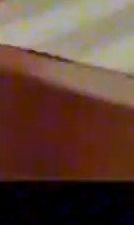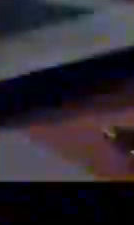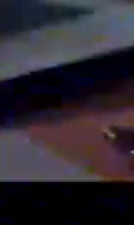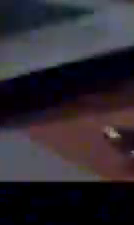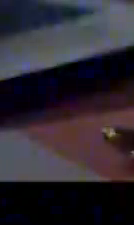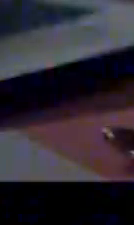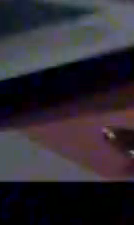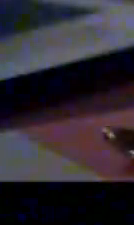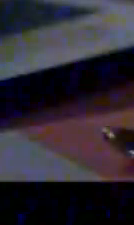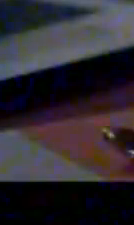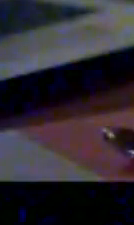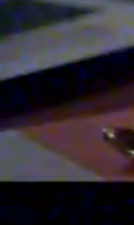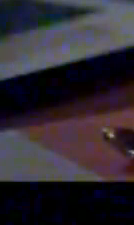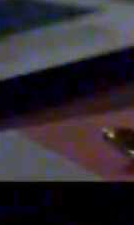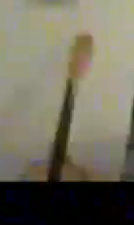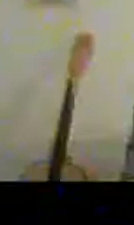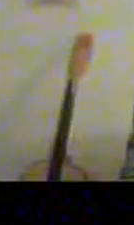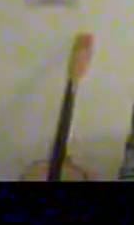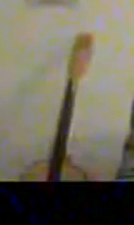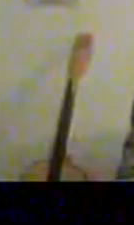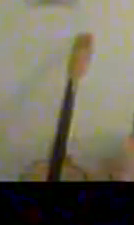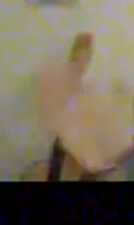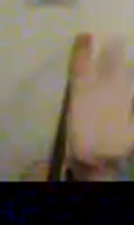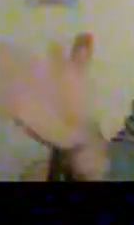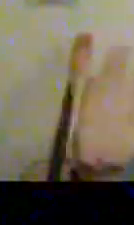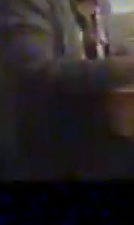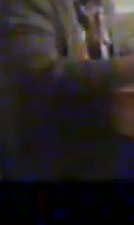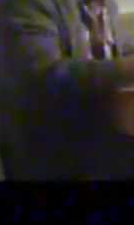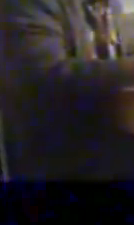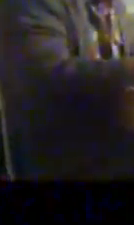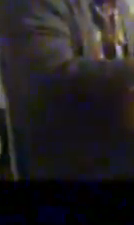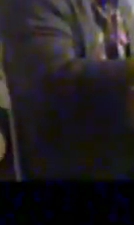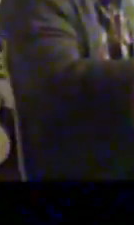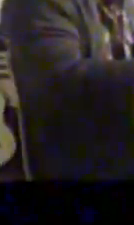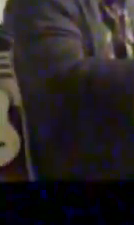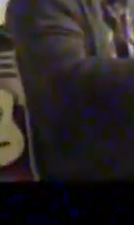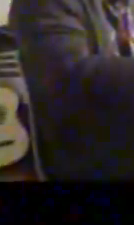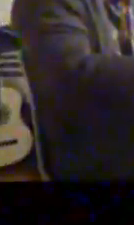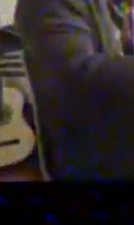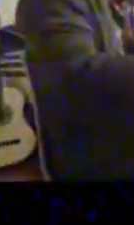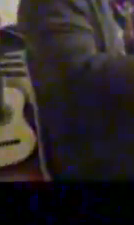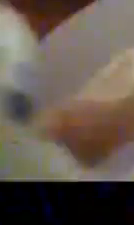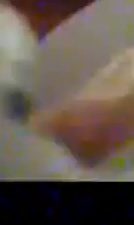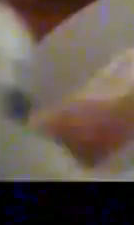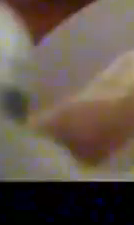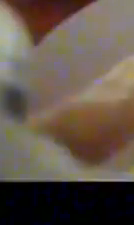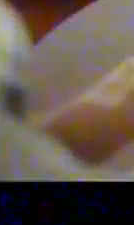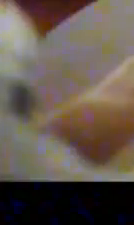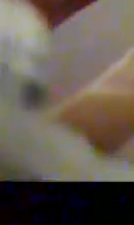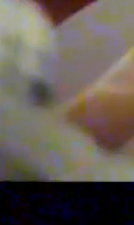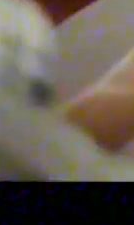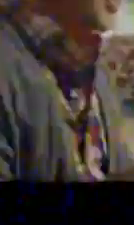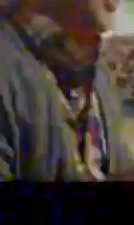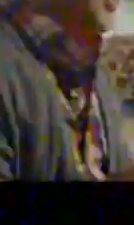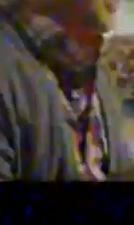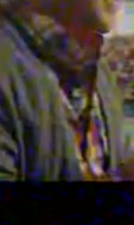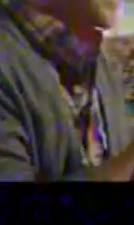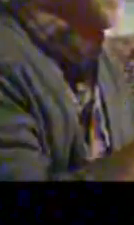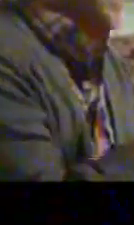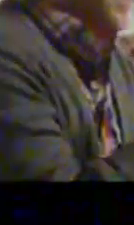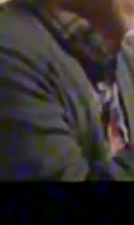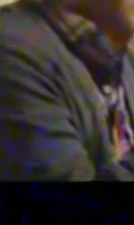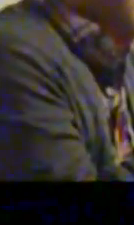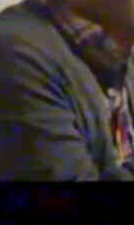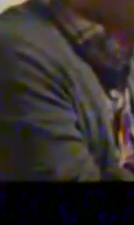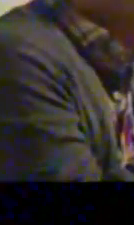Mamá aprendió a estar siempre cerca y yo a saber sorprenderla. Por eso, hoy celebramos un año más. Yo de haber